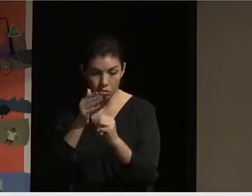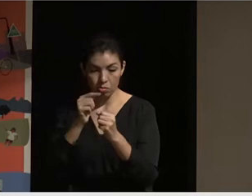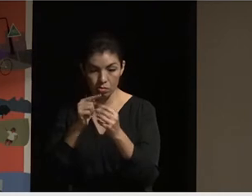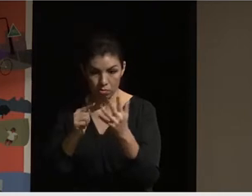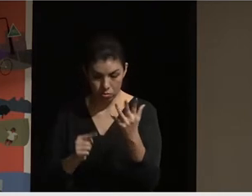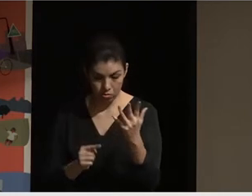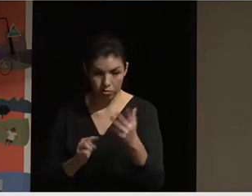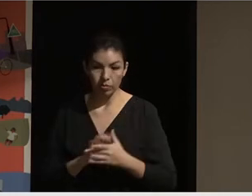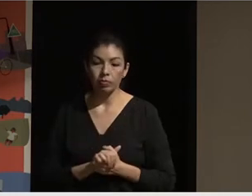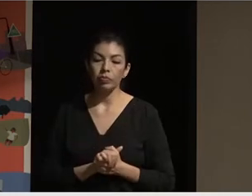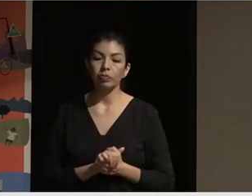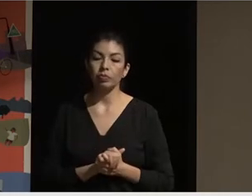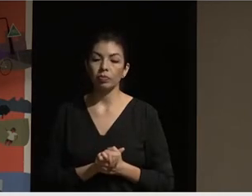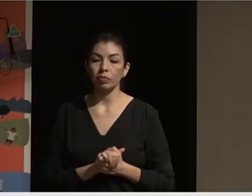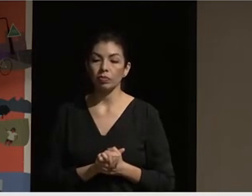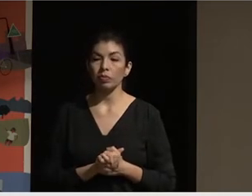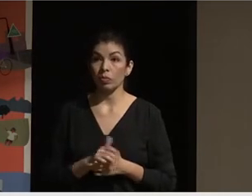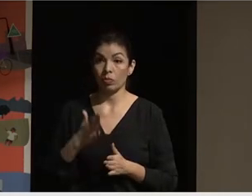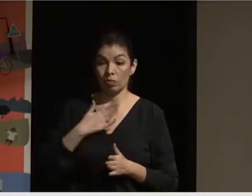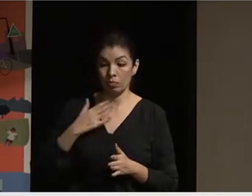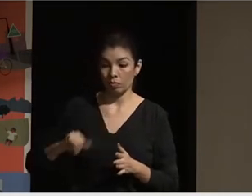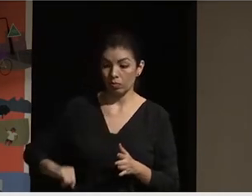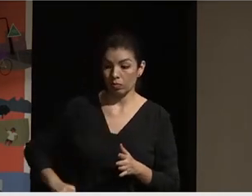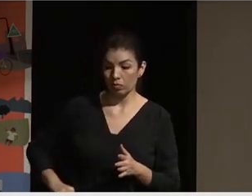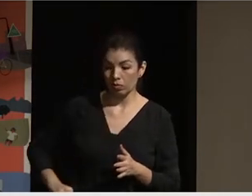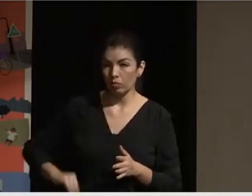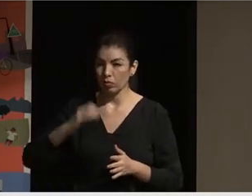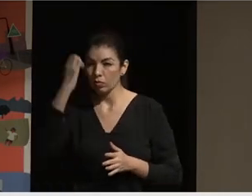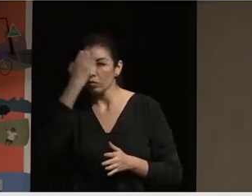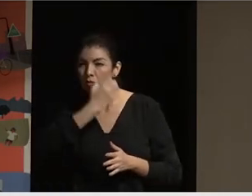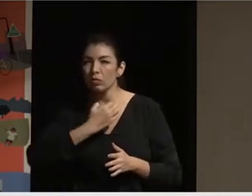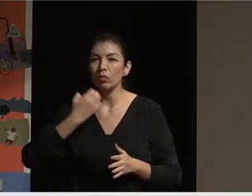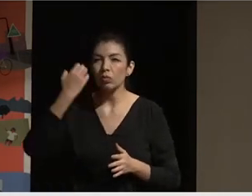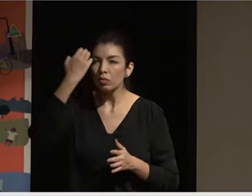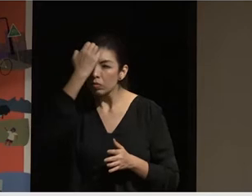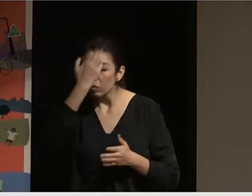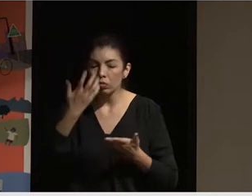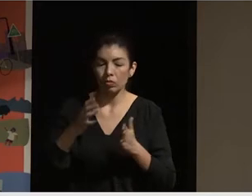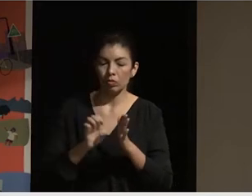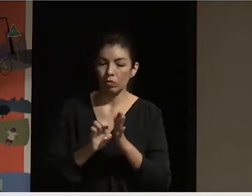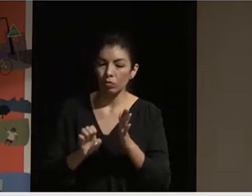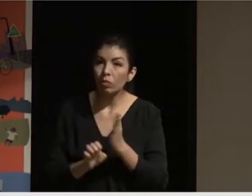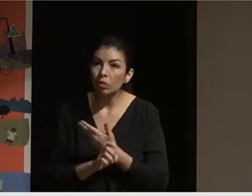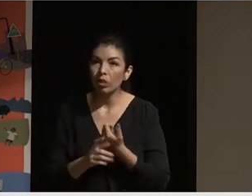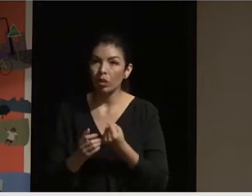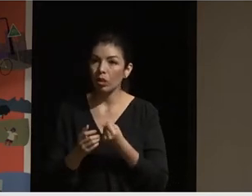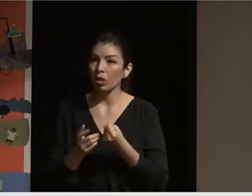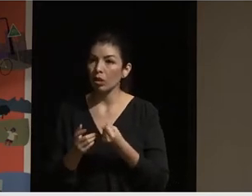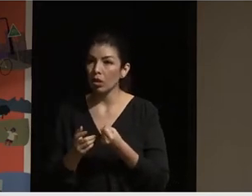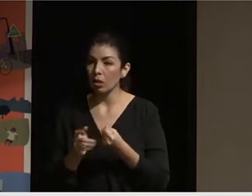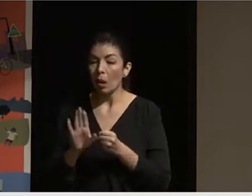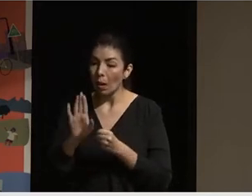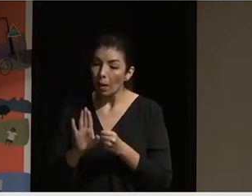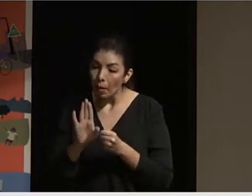personas que hablan ya de la cuestión de vivienda, entonces a mí me interesa más analizar las cuestiones de las luchas por el espacio público, el papel del actor